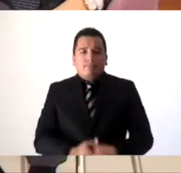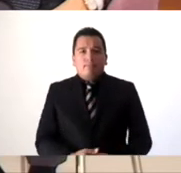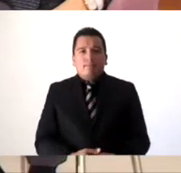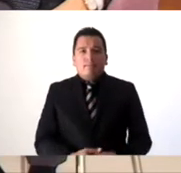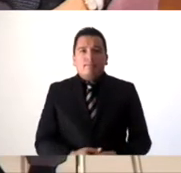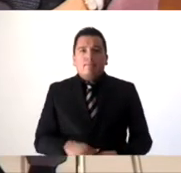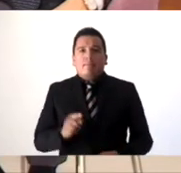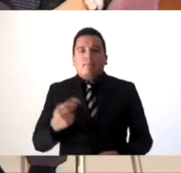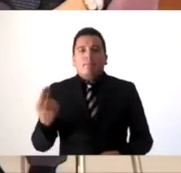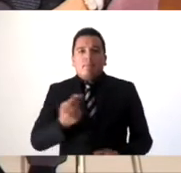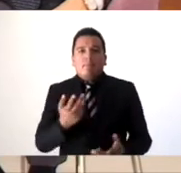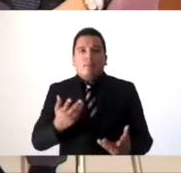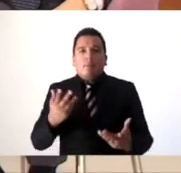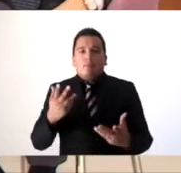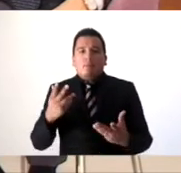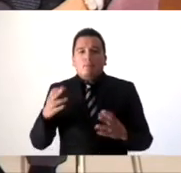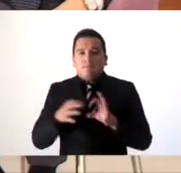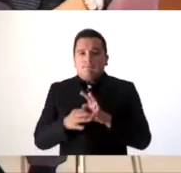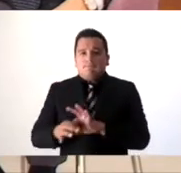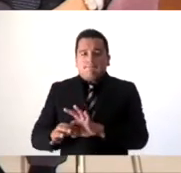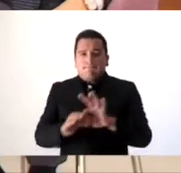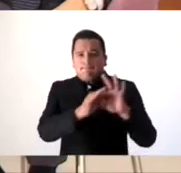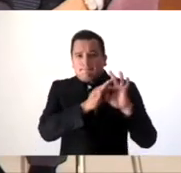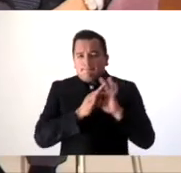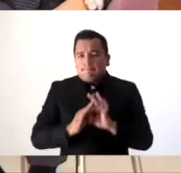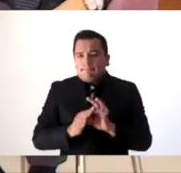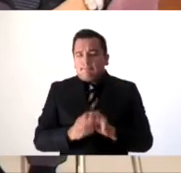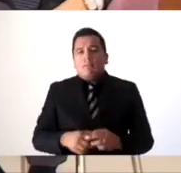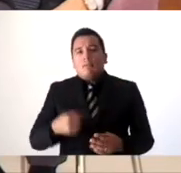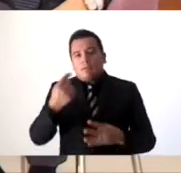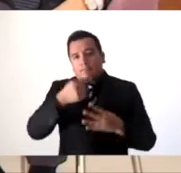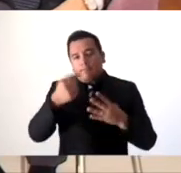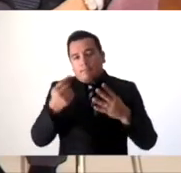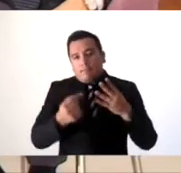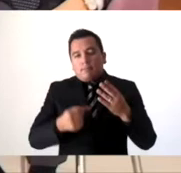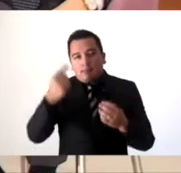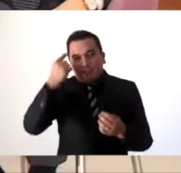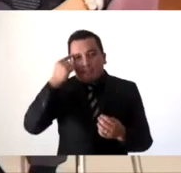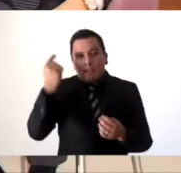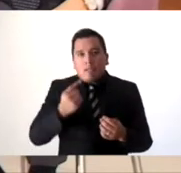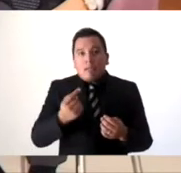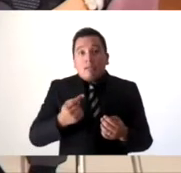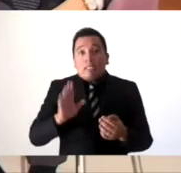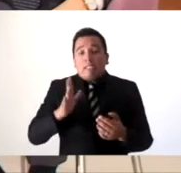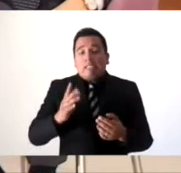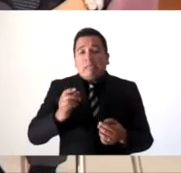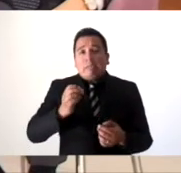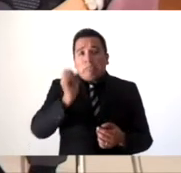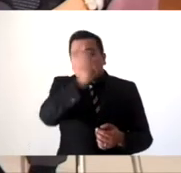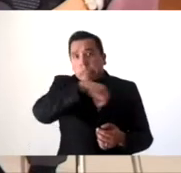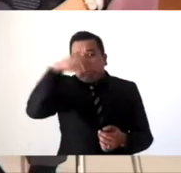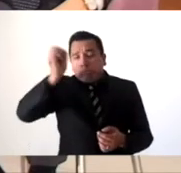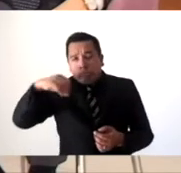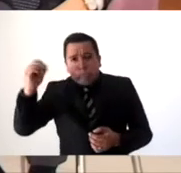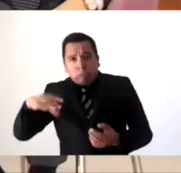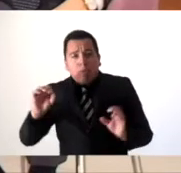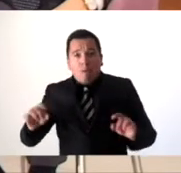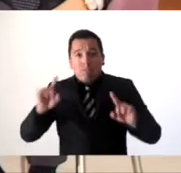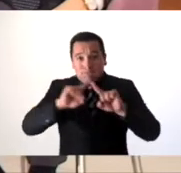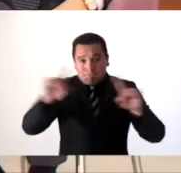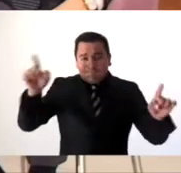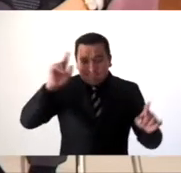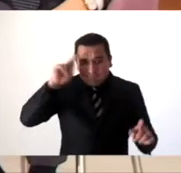los estados, pero tratemos de homologar una serie de pasos para que, eso sí, no sea tan distinto